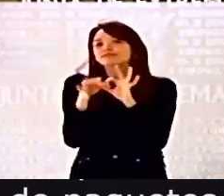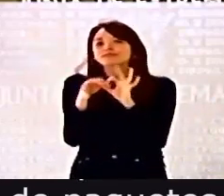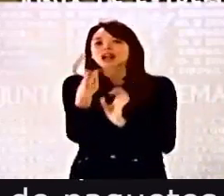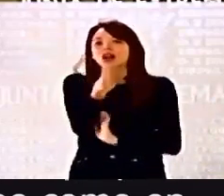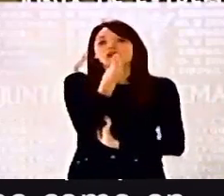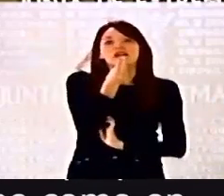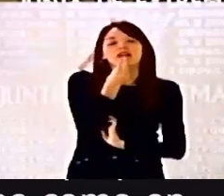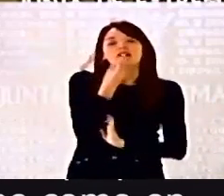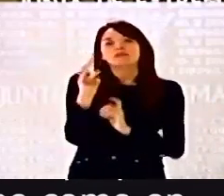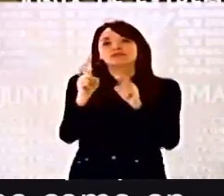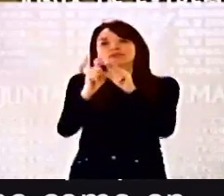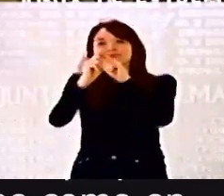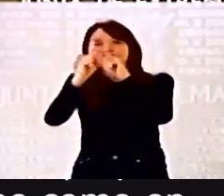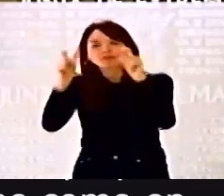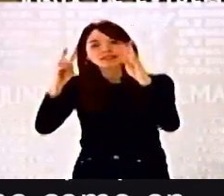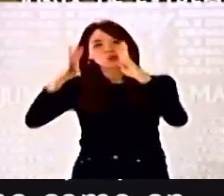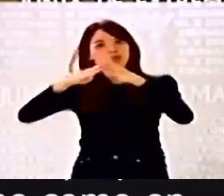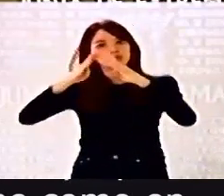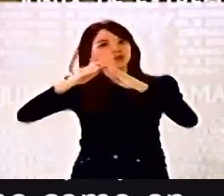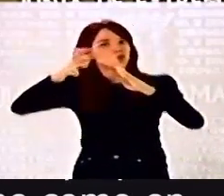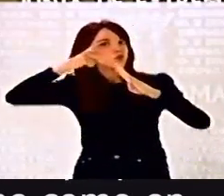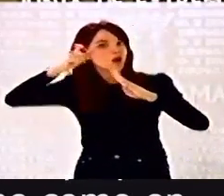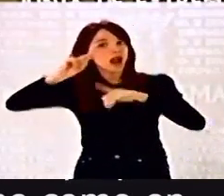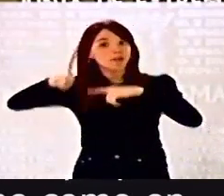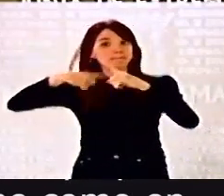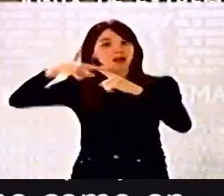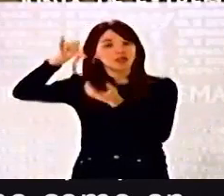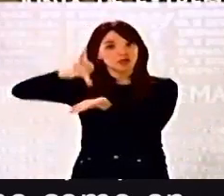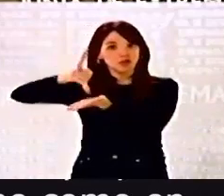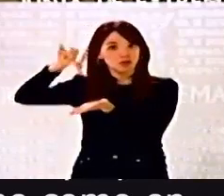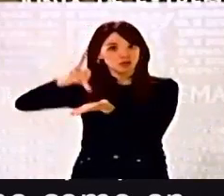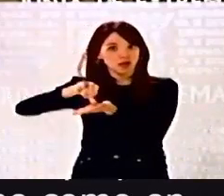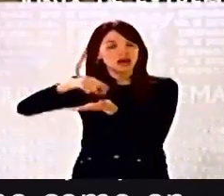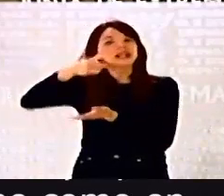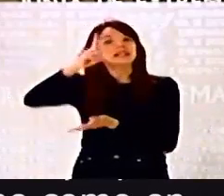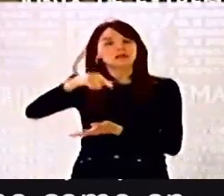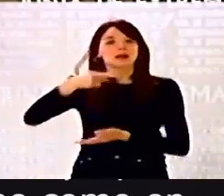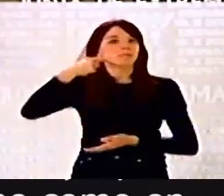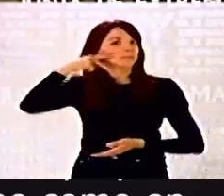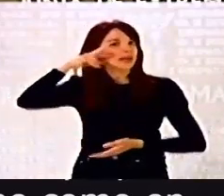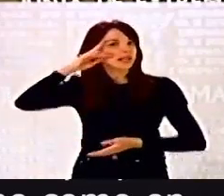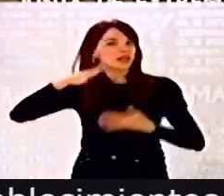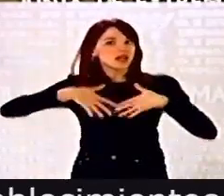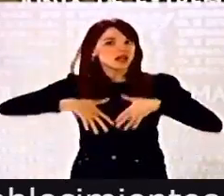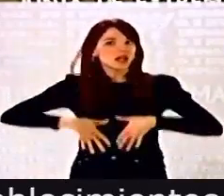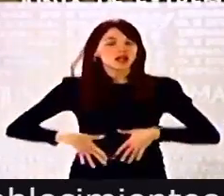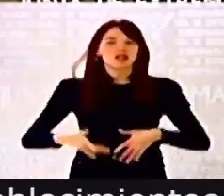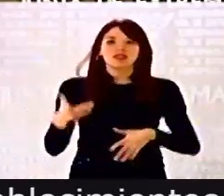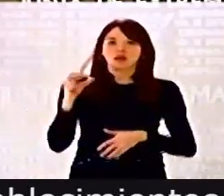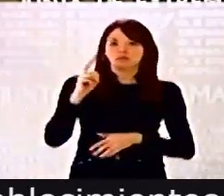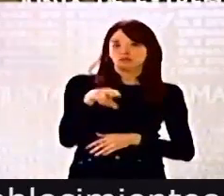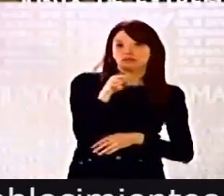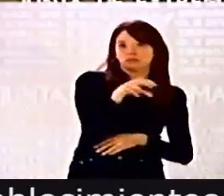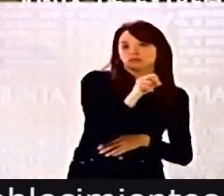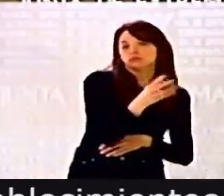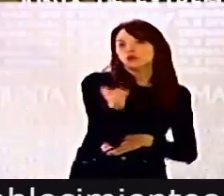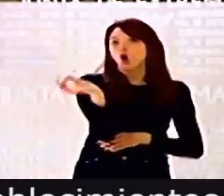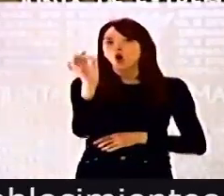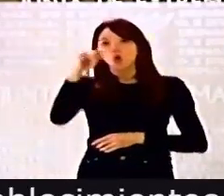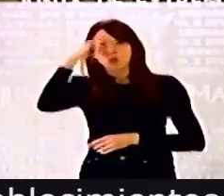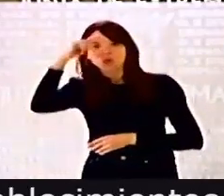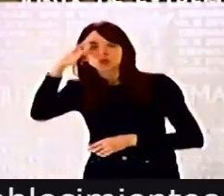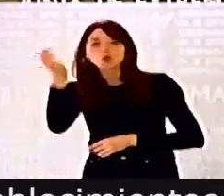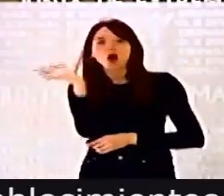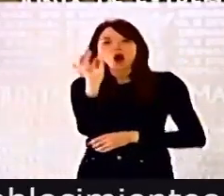de turismo rural y las ciudades. Se incluirán experiencias de senderismo, cicloturismo, birding y cultura, que se